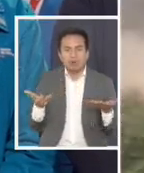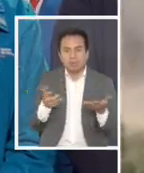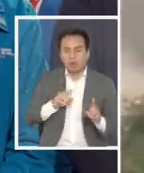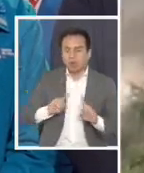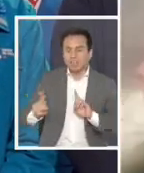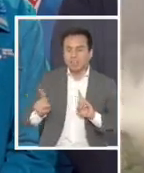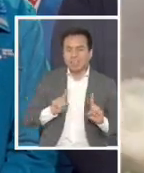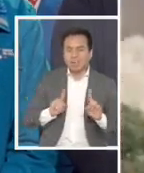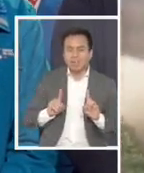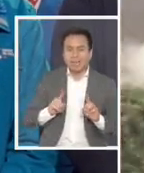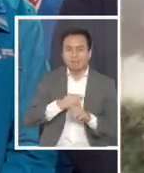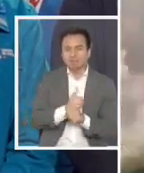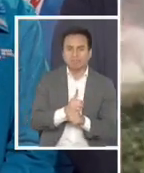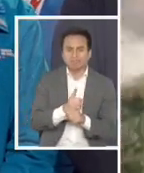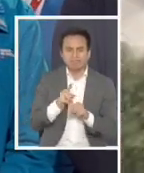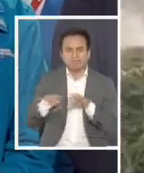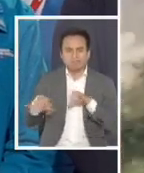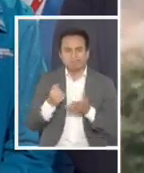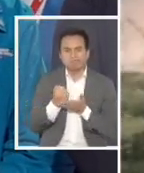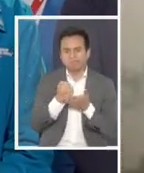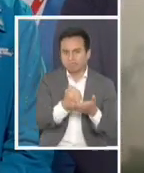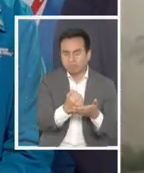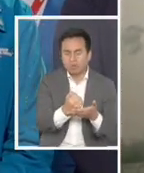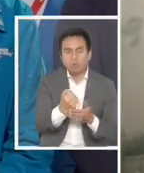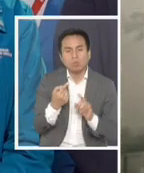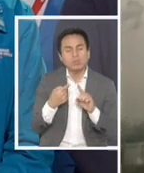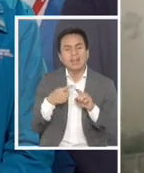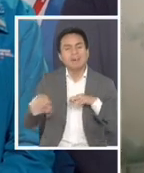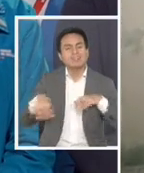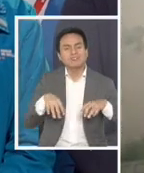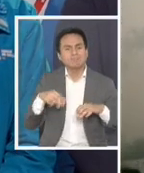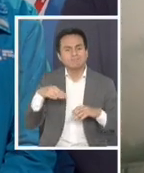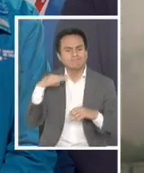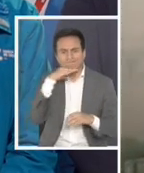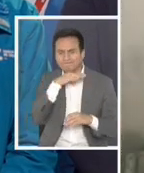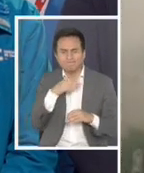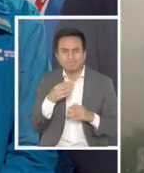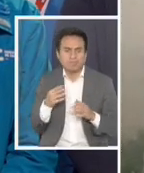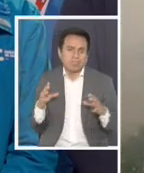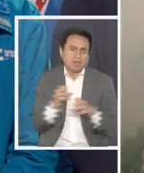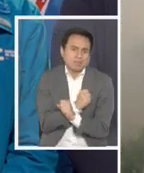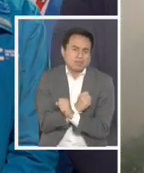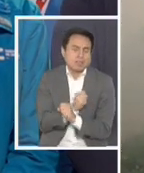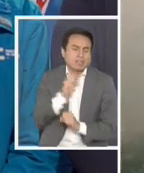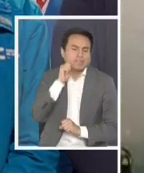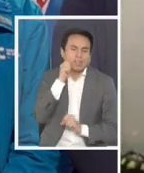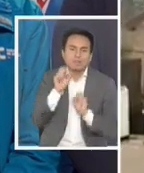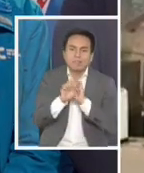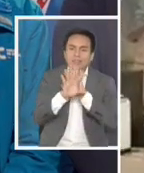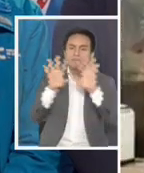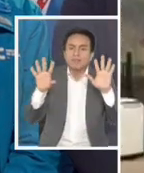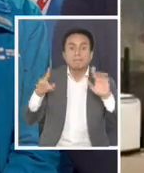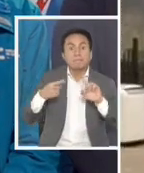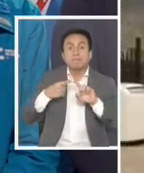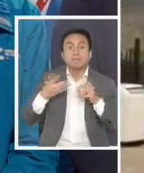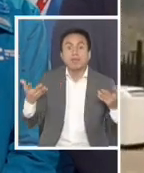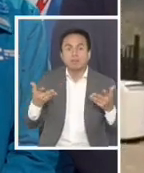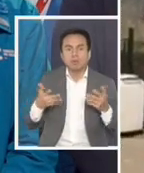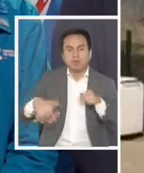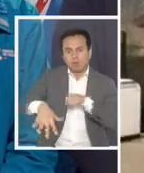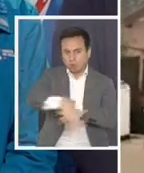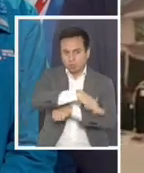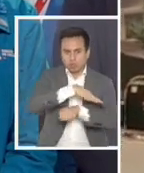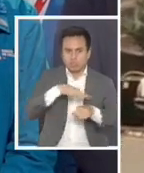Cómo coordinar las acciones inmediatas una de las acciones inmediatas evidentemente tiene que ver con primero tener